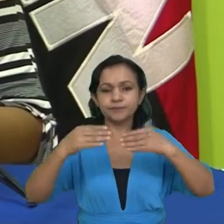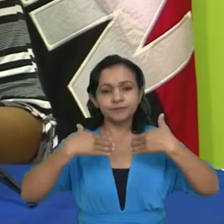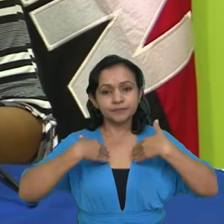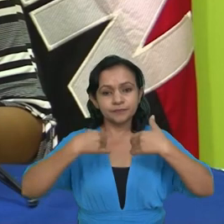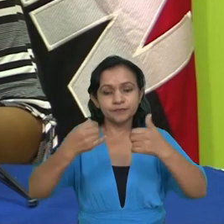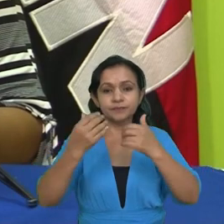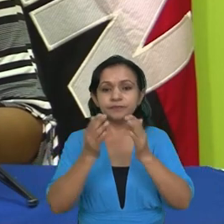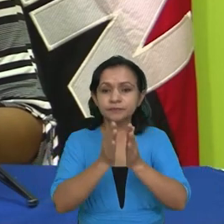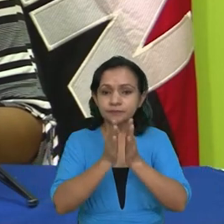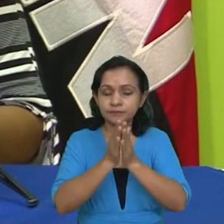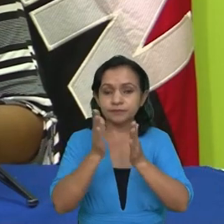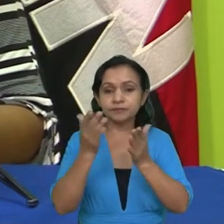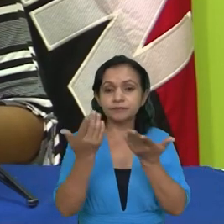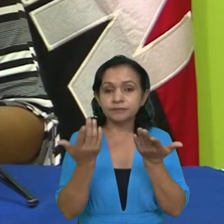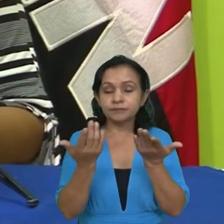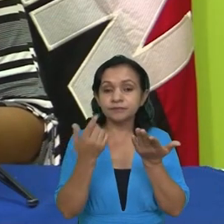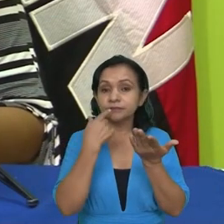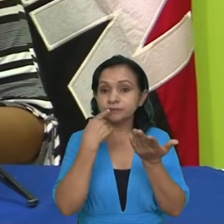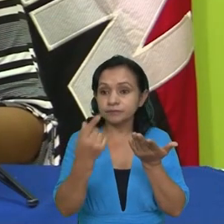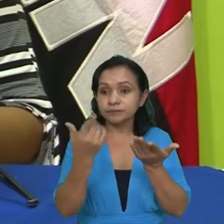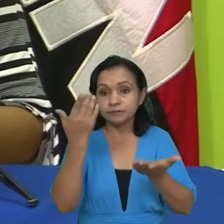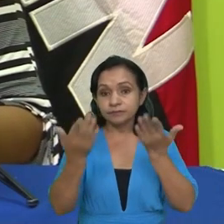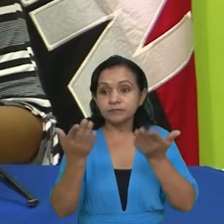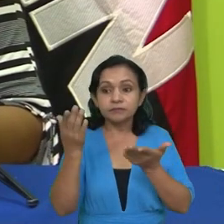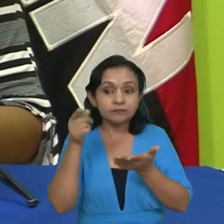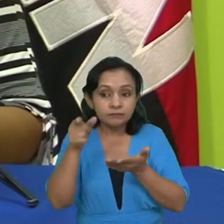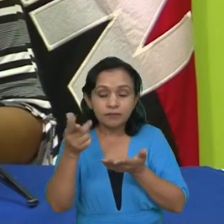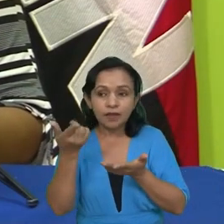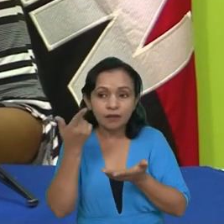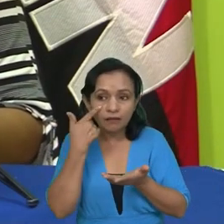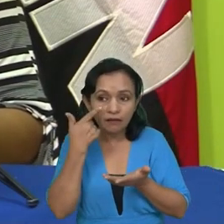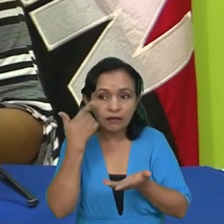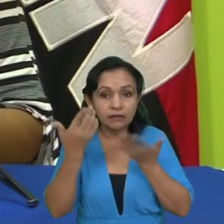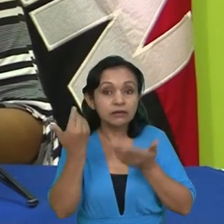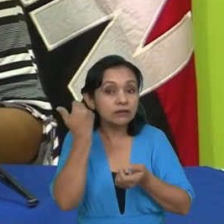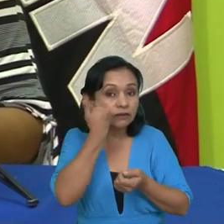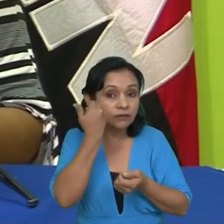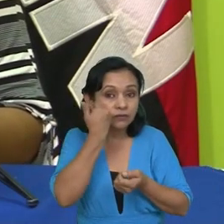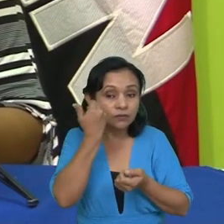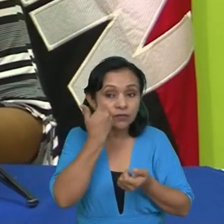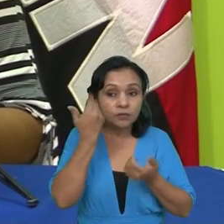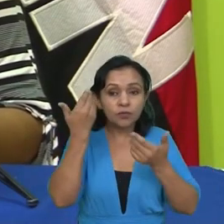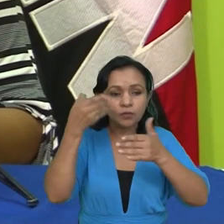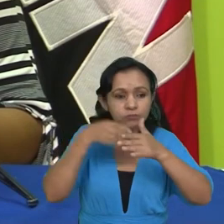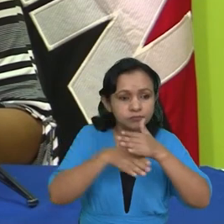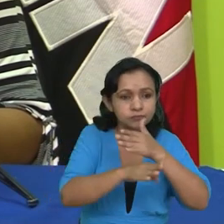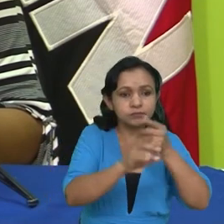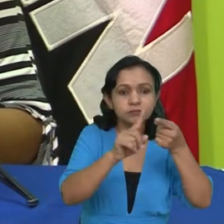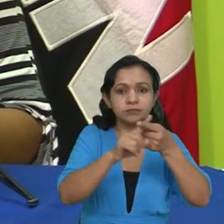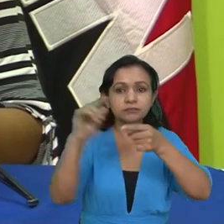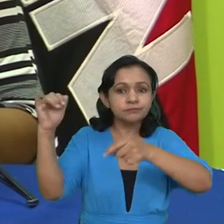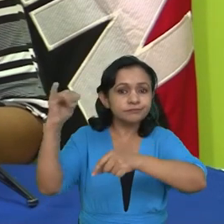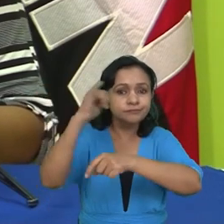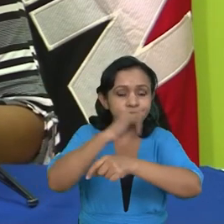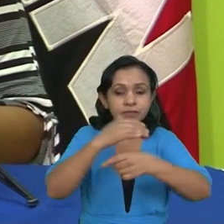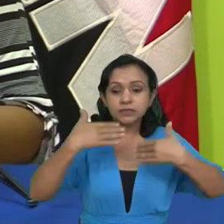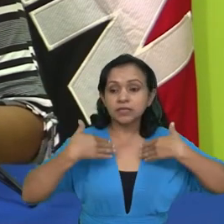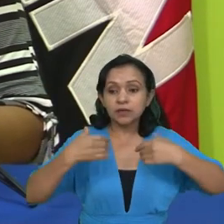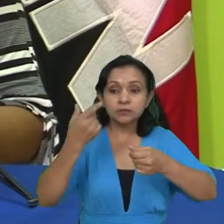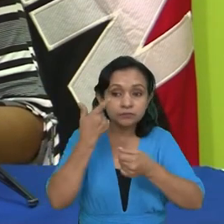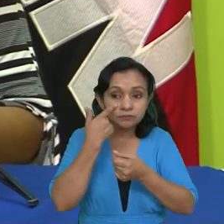lo que ante la presencia de algún caso sospechosos reportados por cualquier punto de entrada o captado a través de una edad de salud